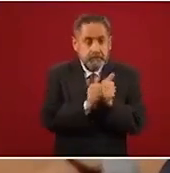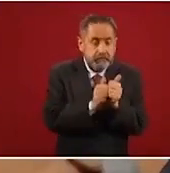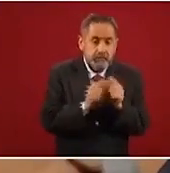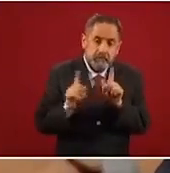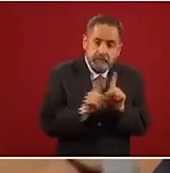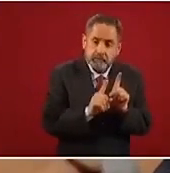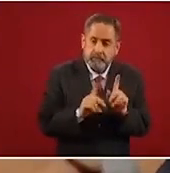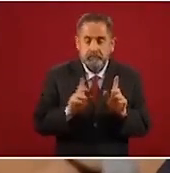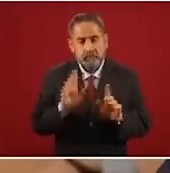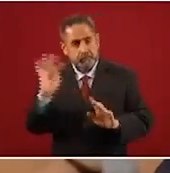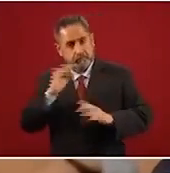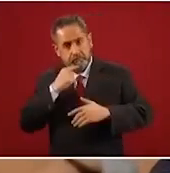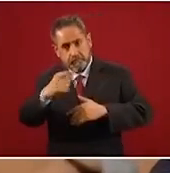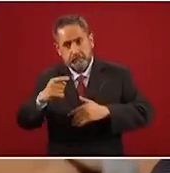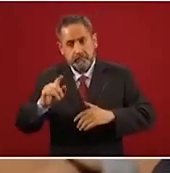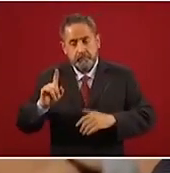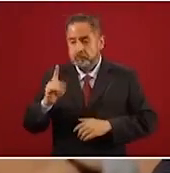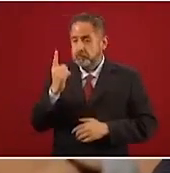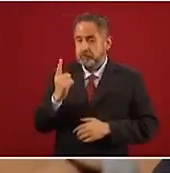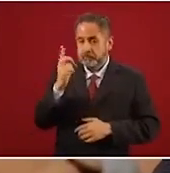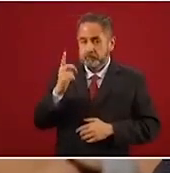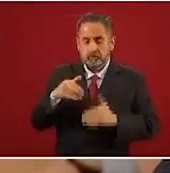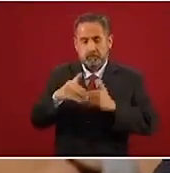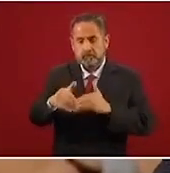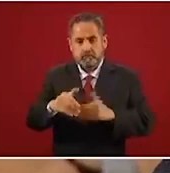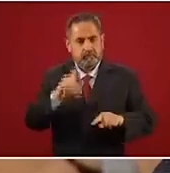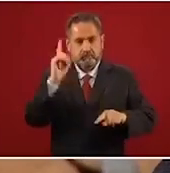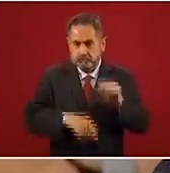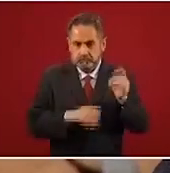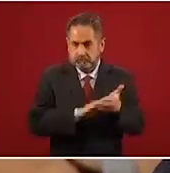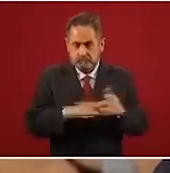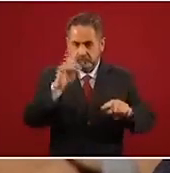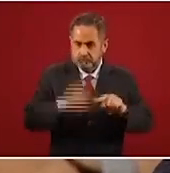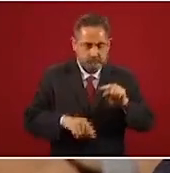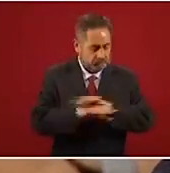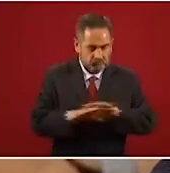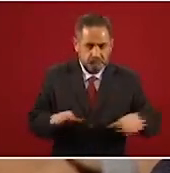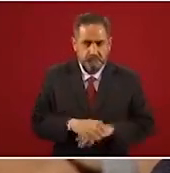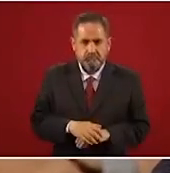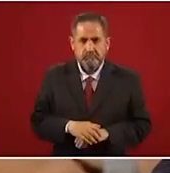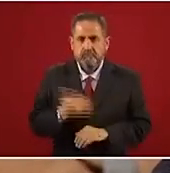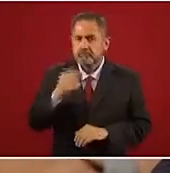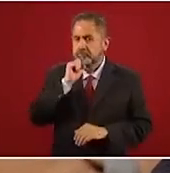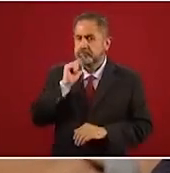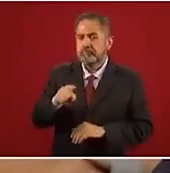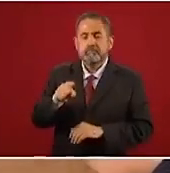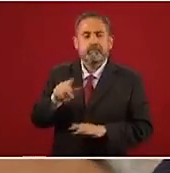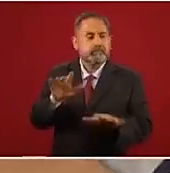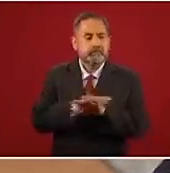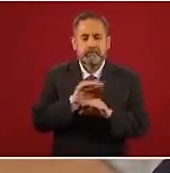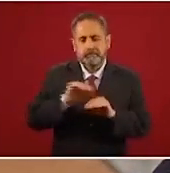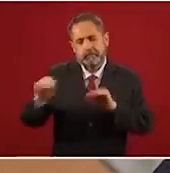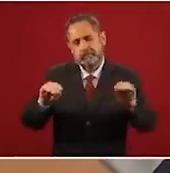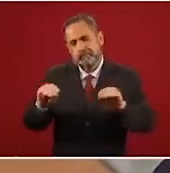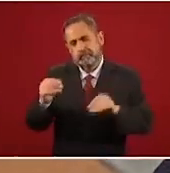que para de aquí al 1 de diciembre de 2020 ya no habrá direcciones adjuntas y también la mudanza que